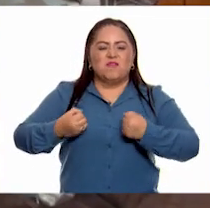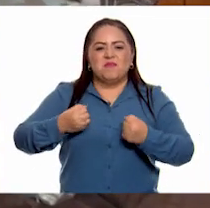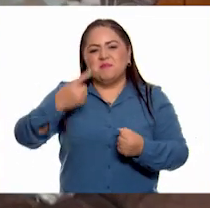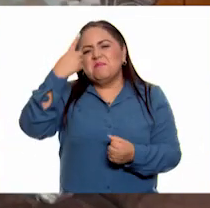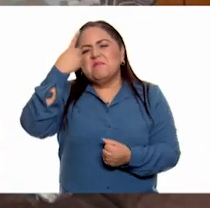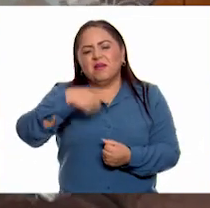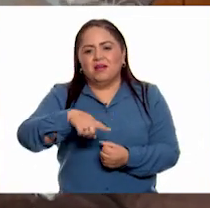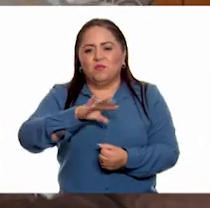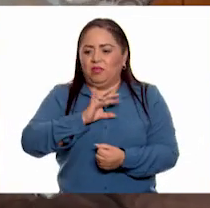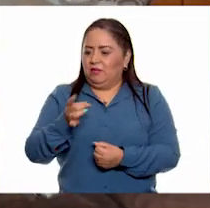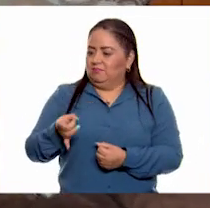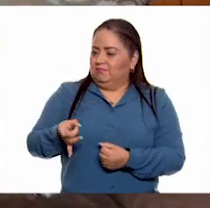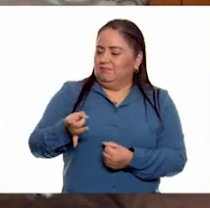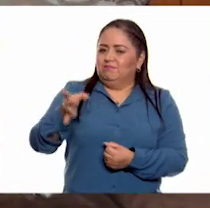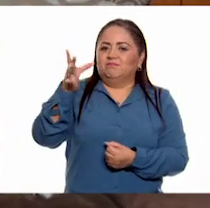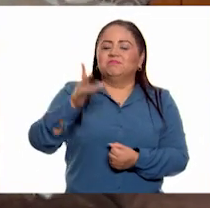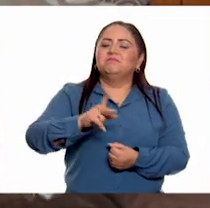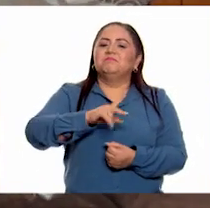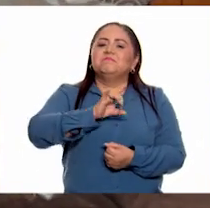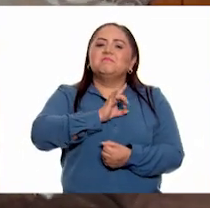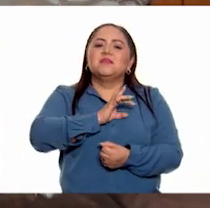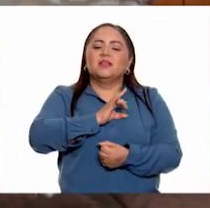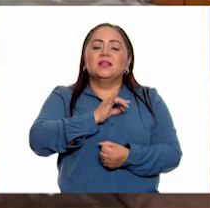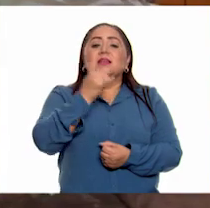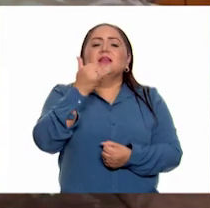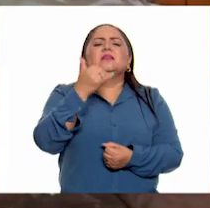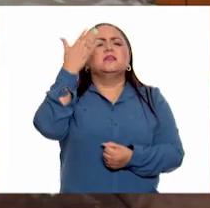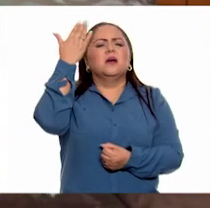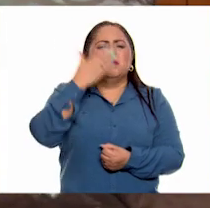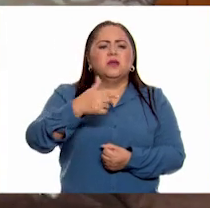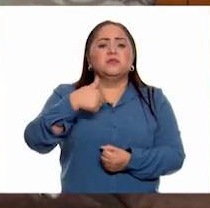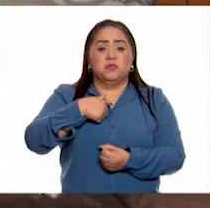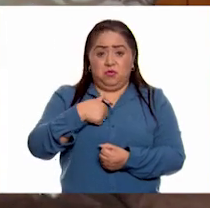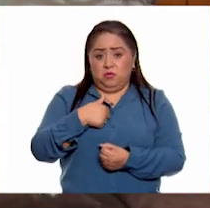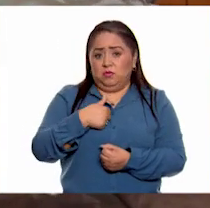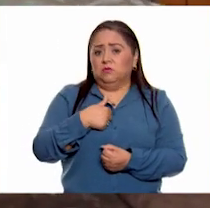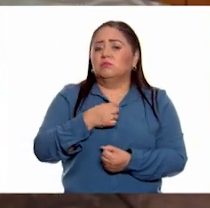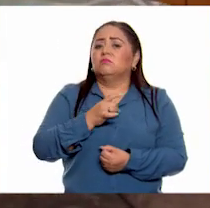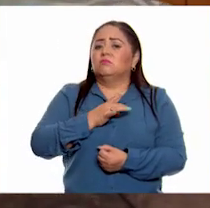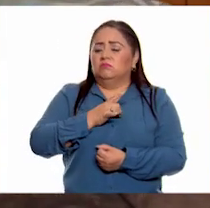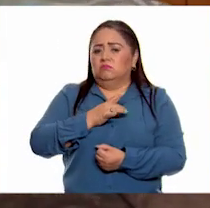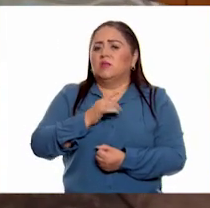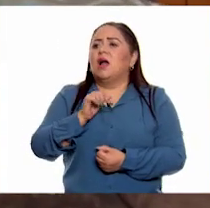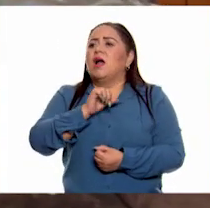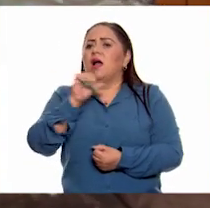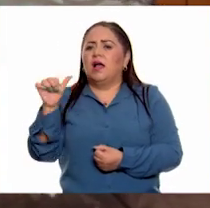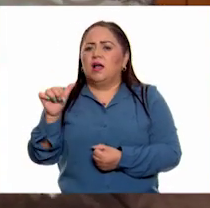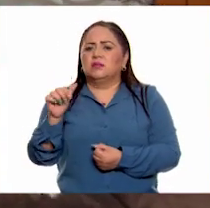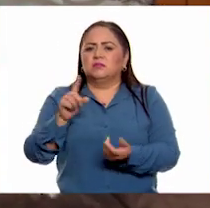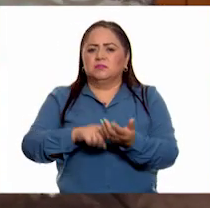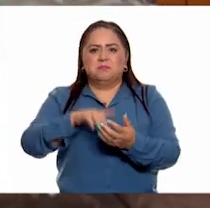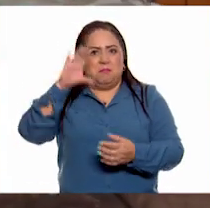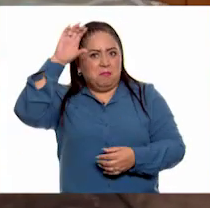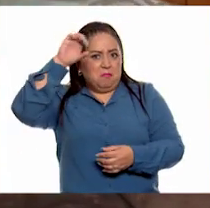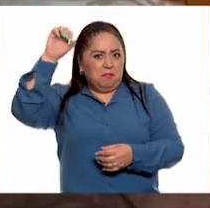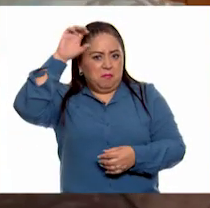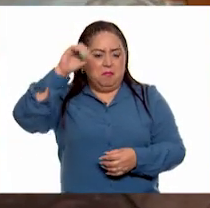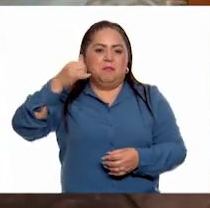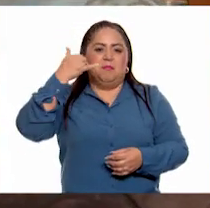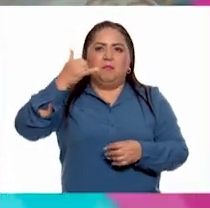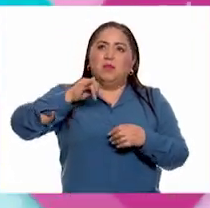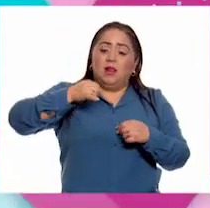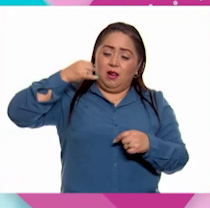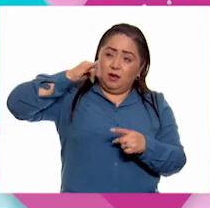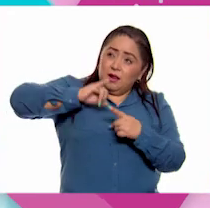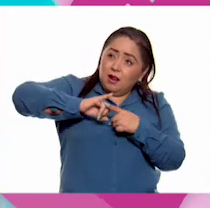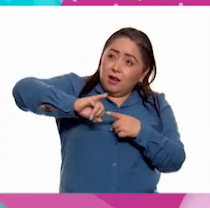para vencer tu miedo. ¿Y sabes qué? Yo le tengo miedo a los payasos y a la altura.